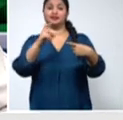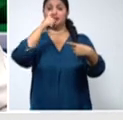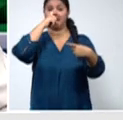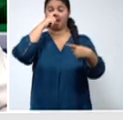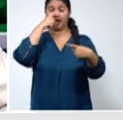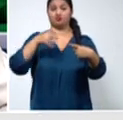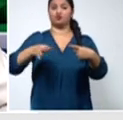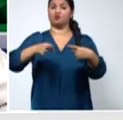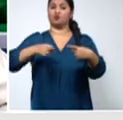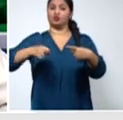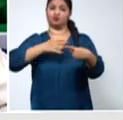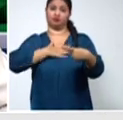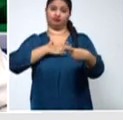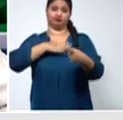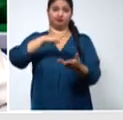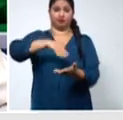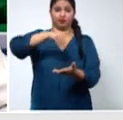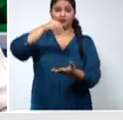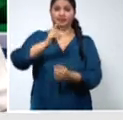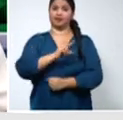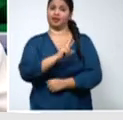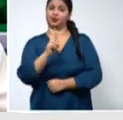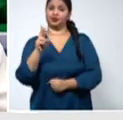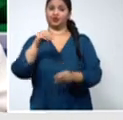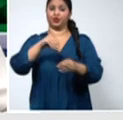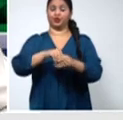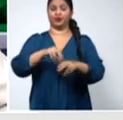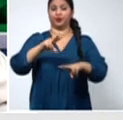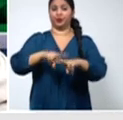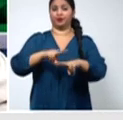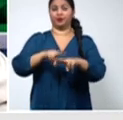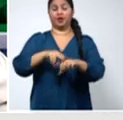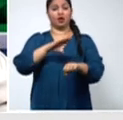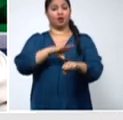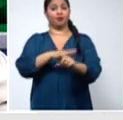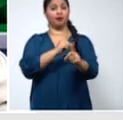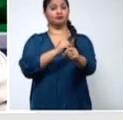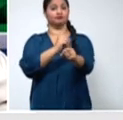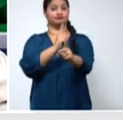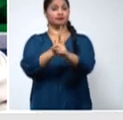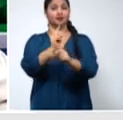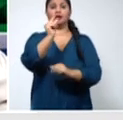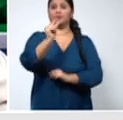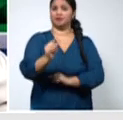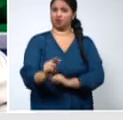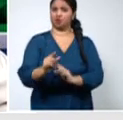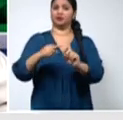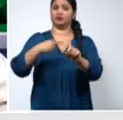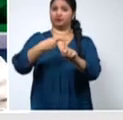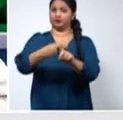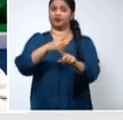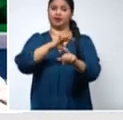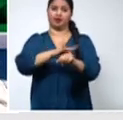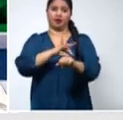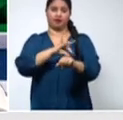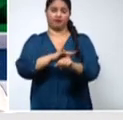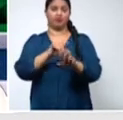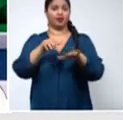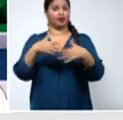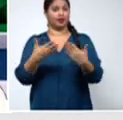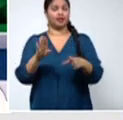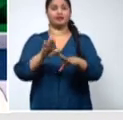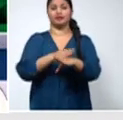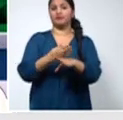Revolución en la provincia de La Habana, contacto de un caso positivo, con elementos de enfermedades previas,